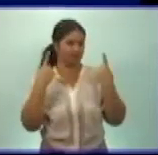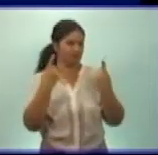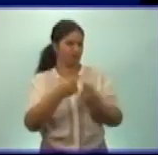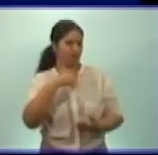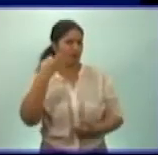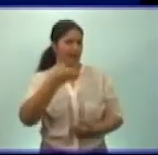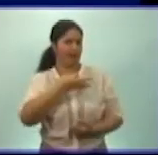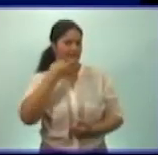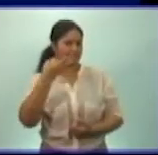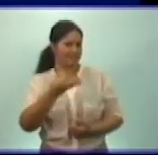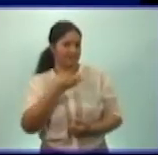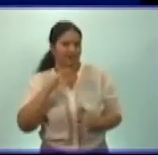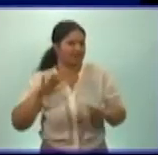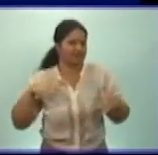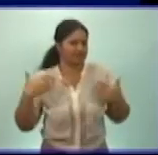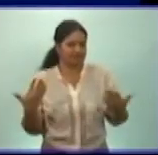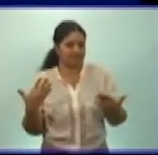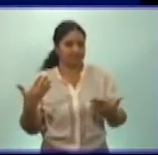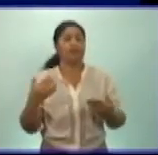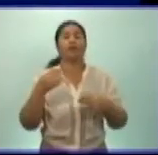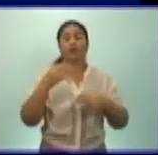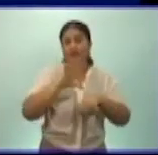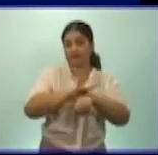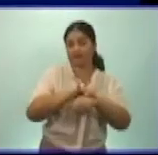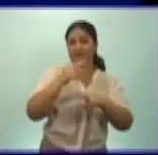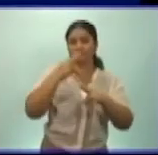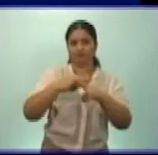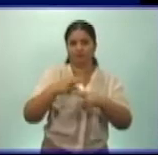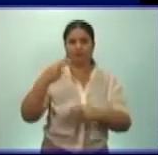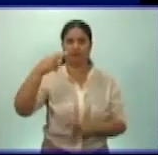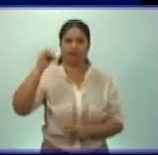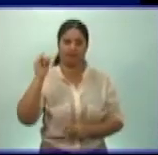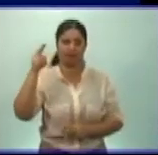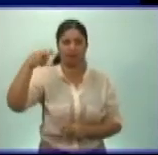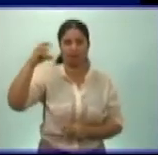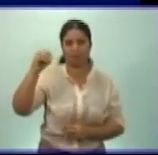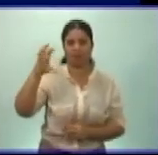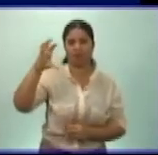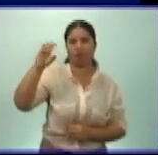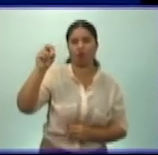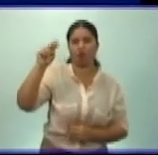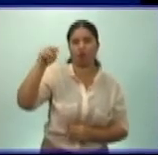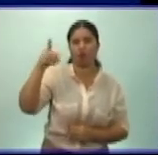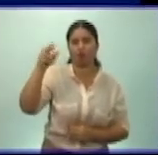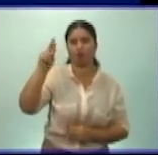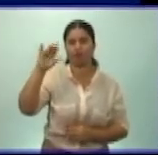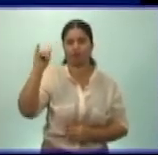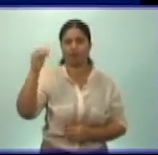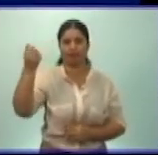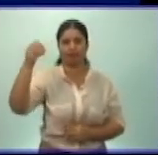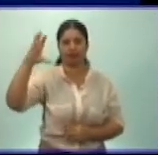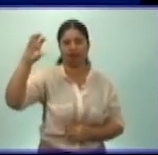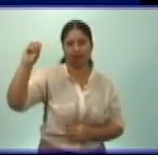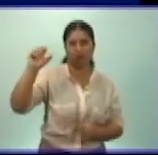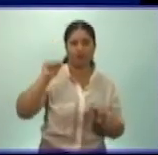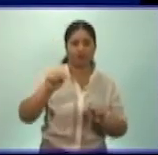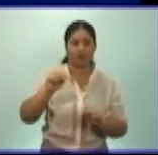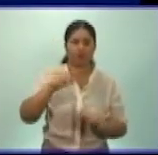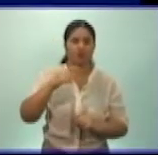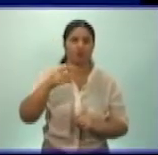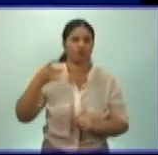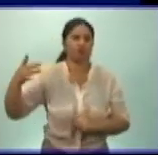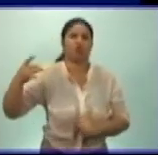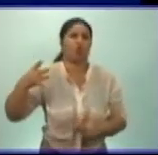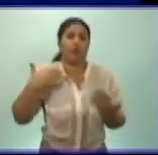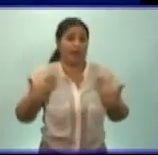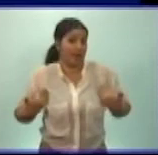palabra, hipocondríaco, es una persona, se refiere a una persona que siente dolores reales. Realmente